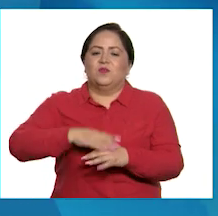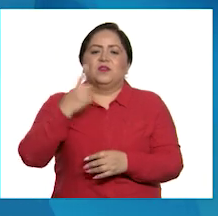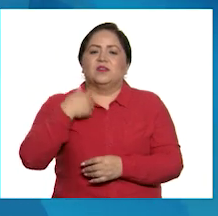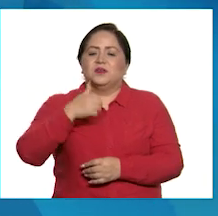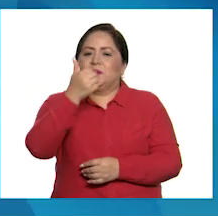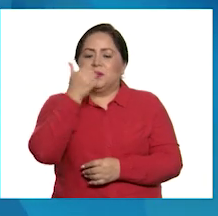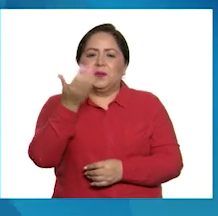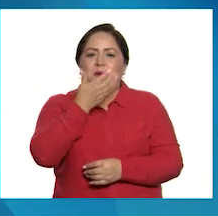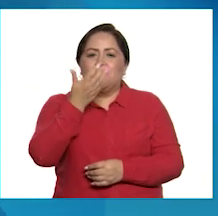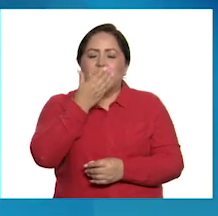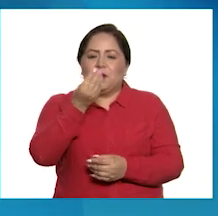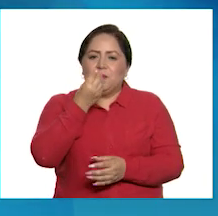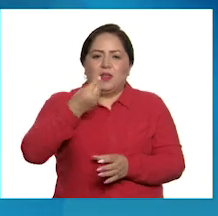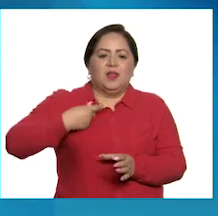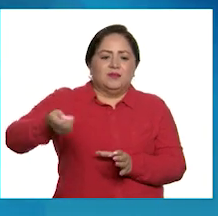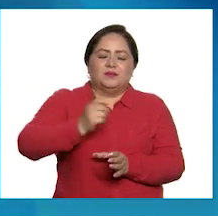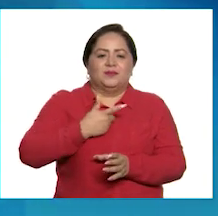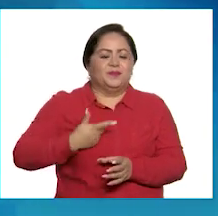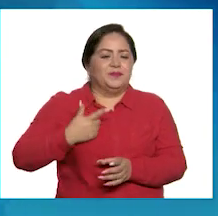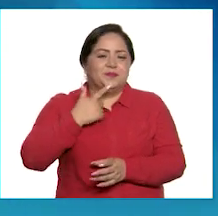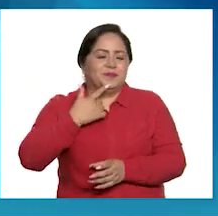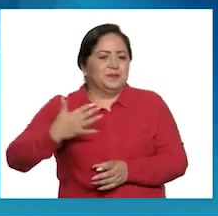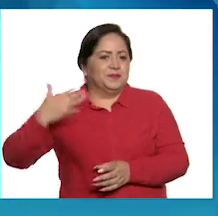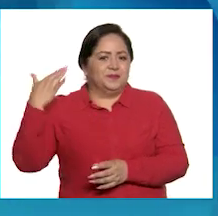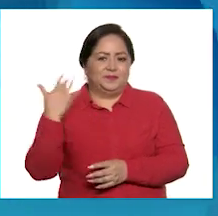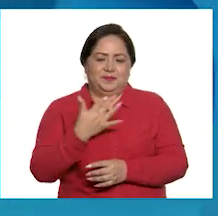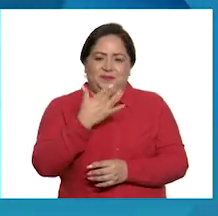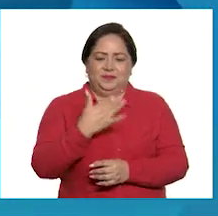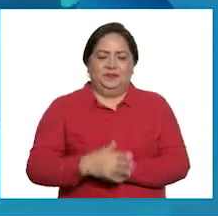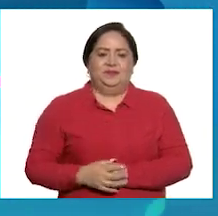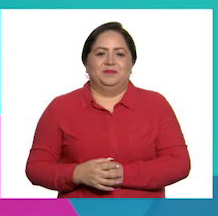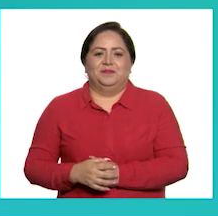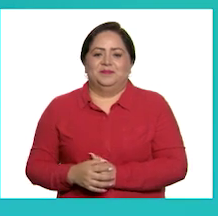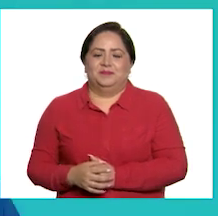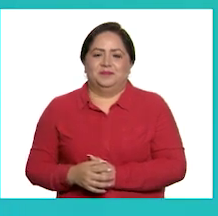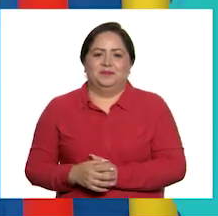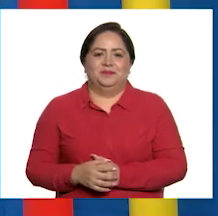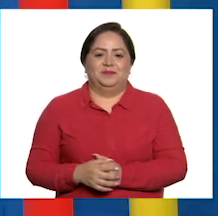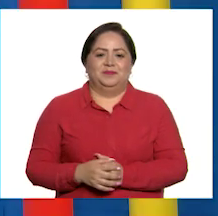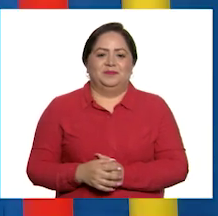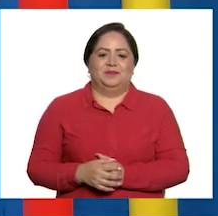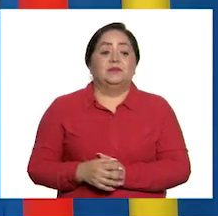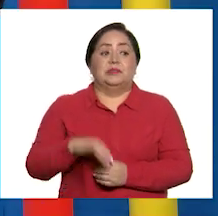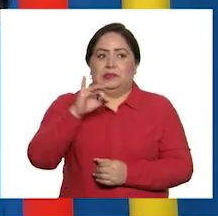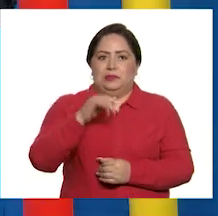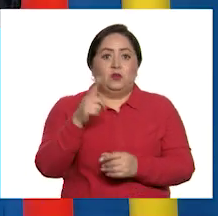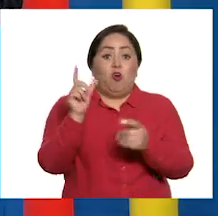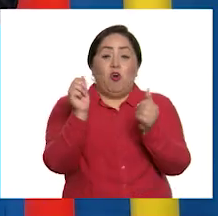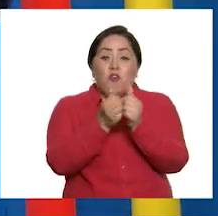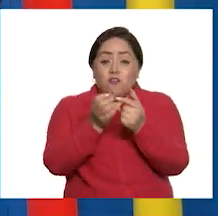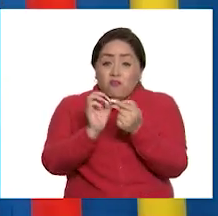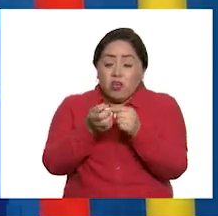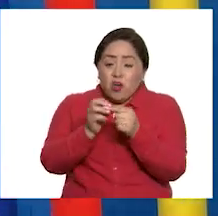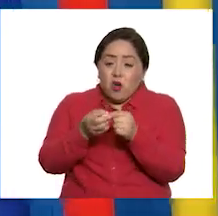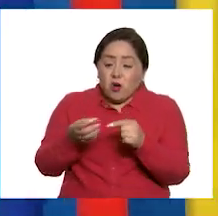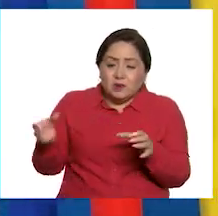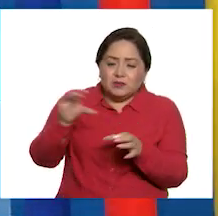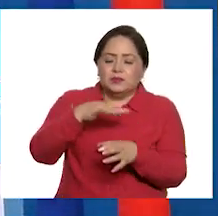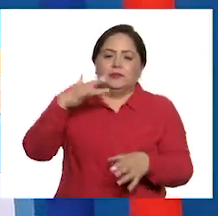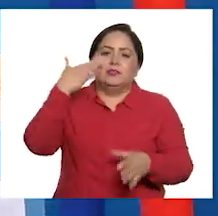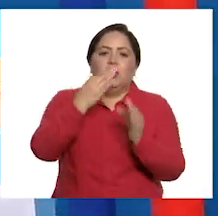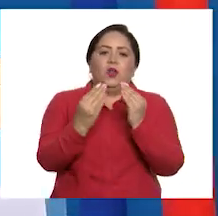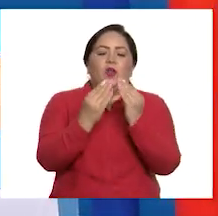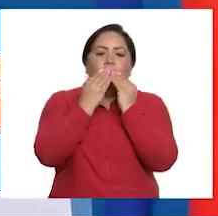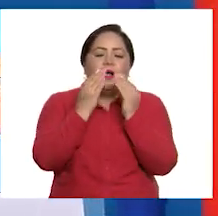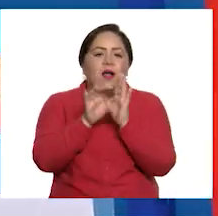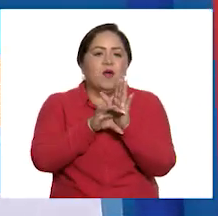consumo con frecuencia en mis comidas. Es delicioso, maestro, me encanta. Ay, no. Yo también los disfruto mucho con unos frijolitos o con una rica